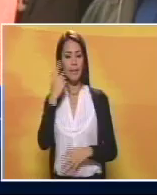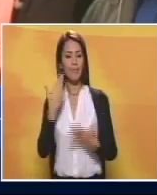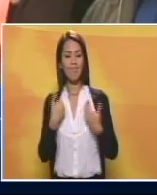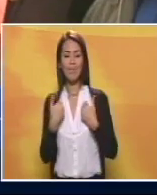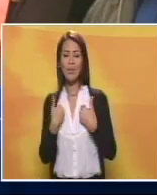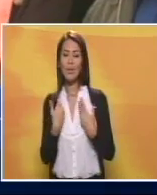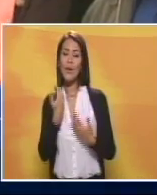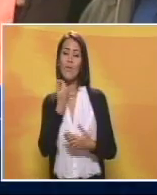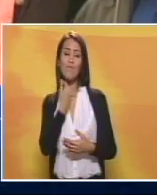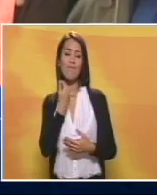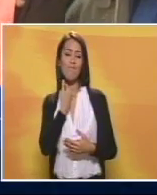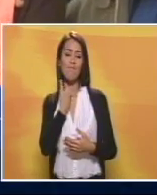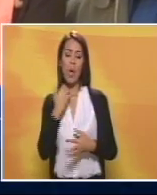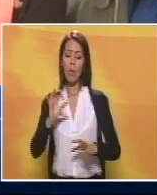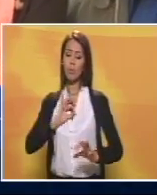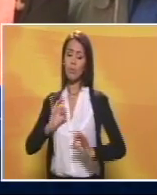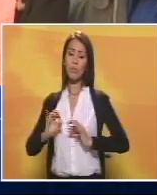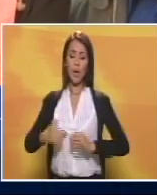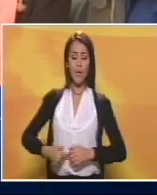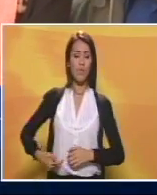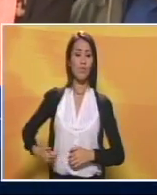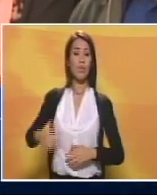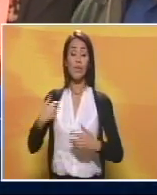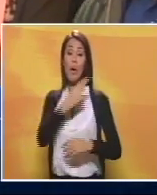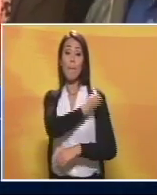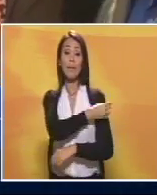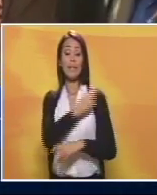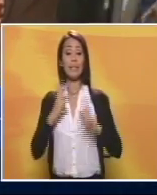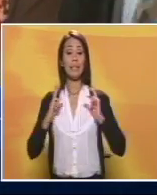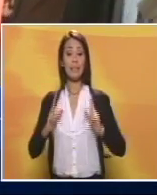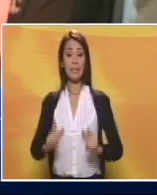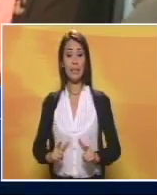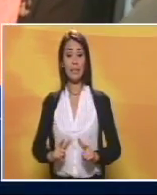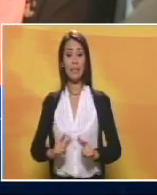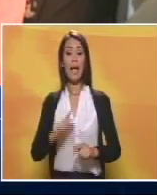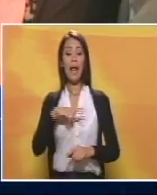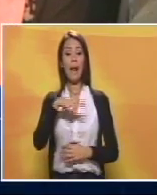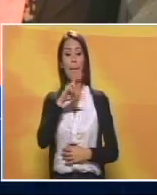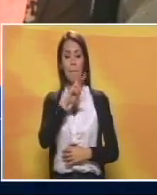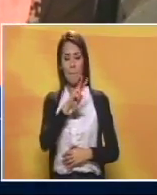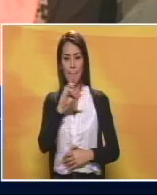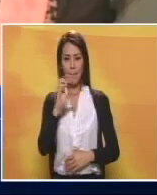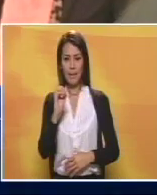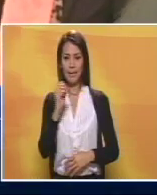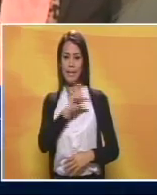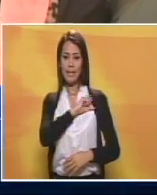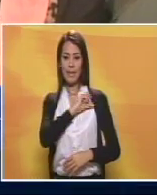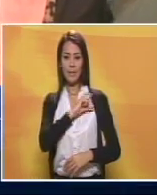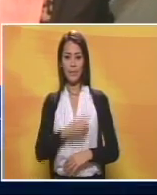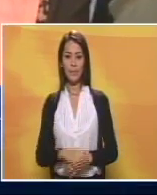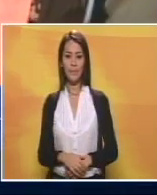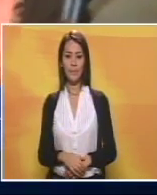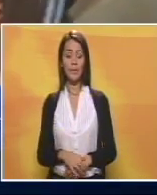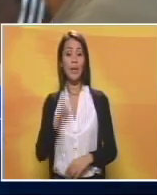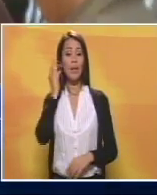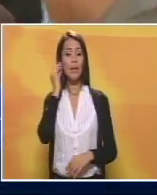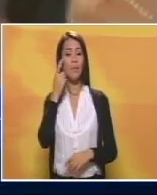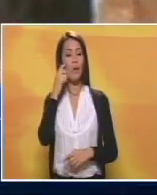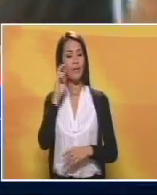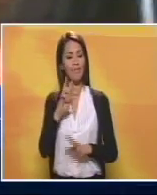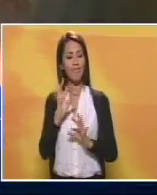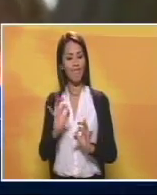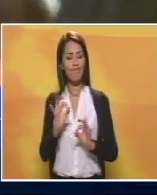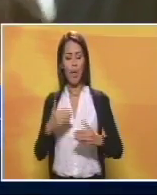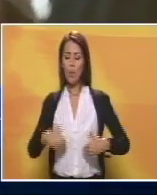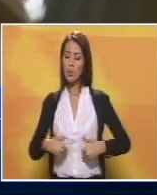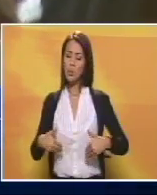una infección en los riñones, por lo que fue hospitalizada y dada de alta el pasado 20 de enero. La mujer era reconocida por ser uno de los símbolos de